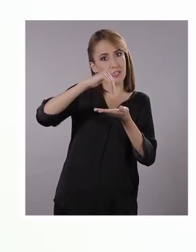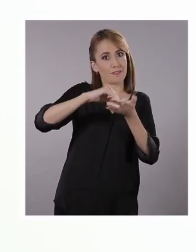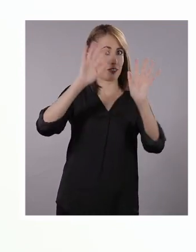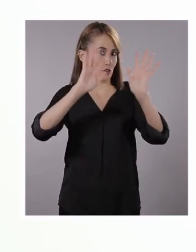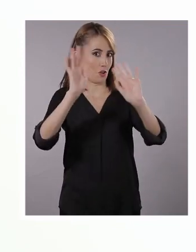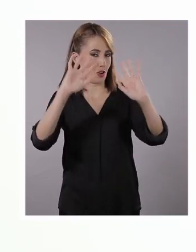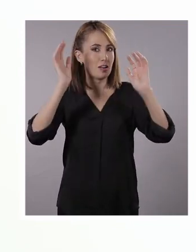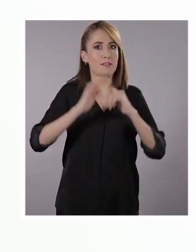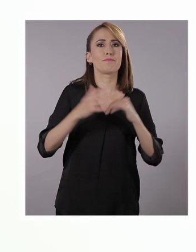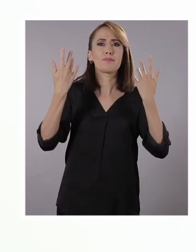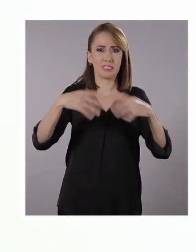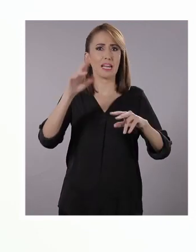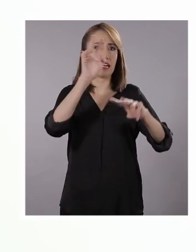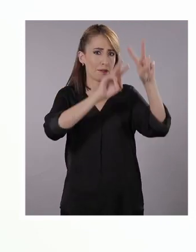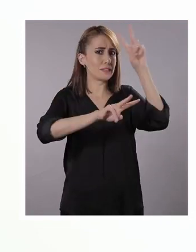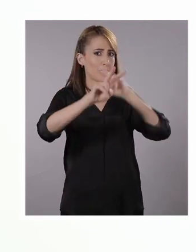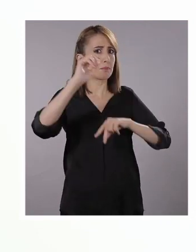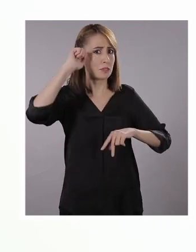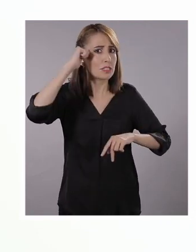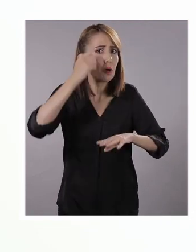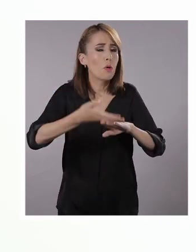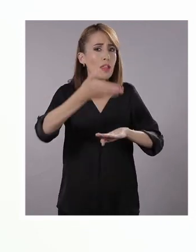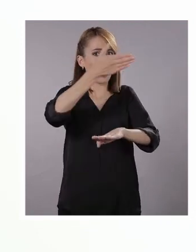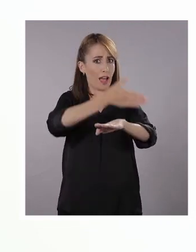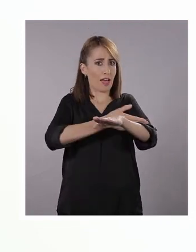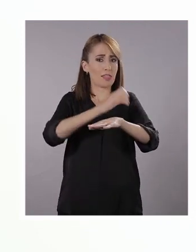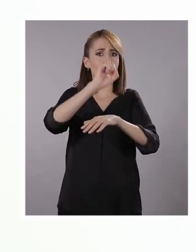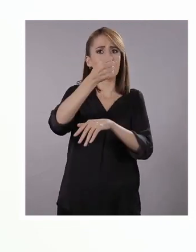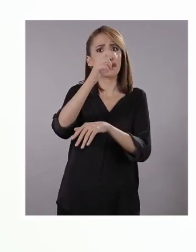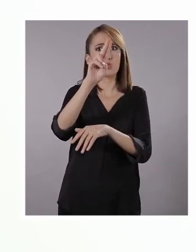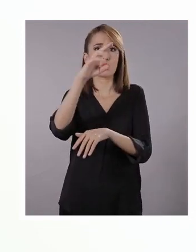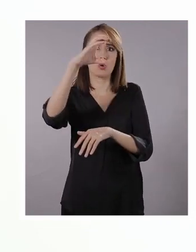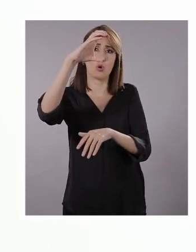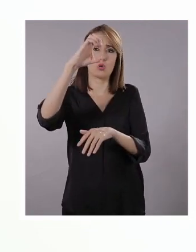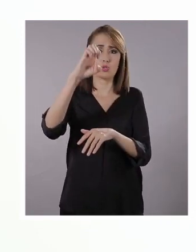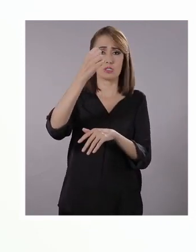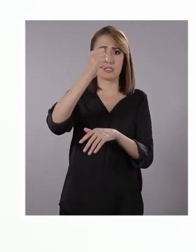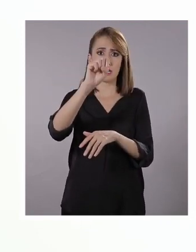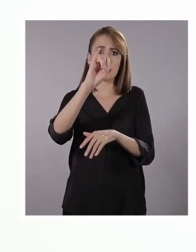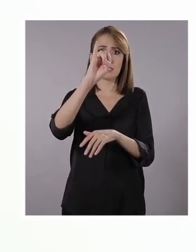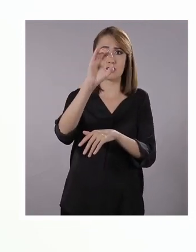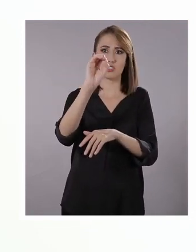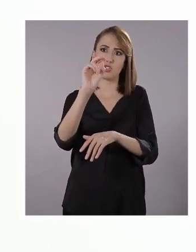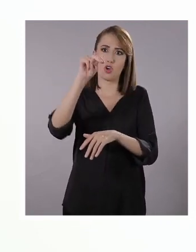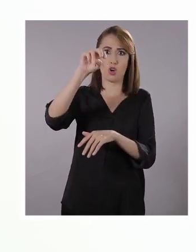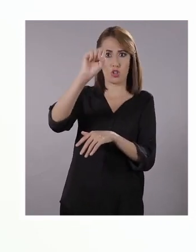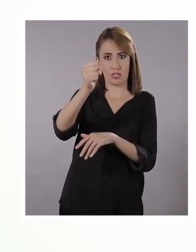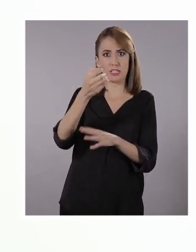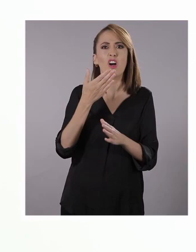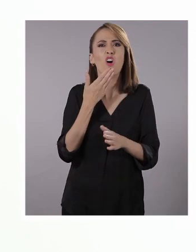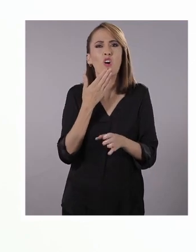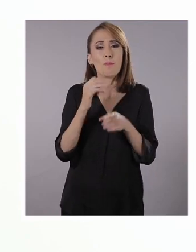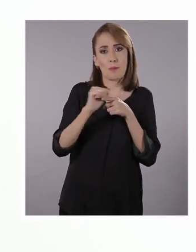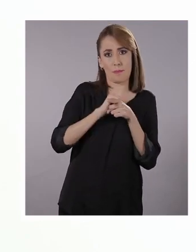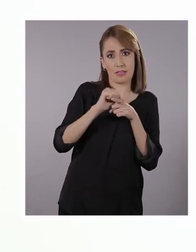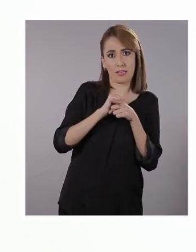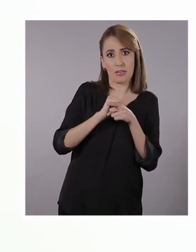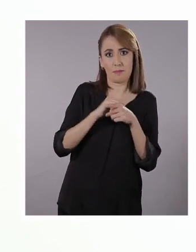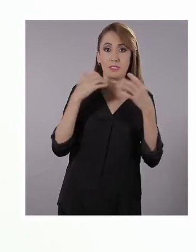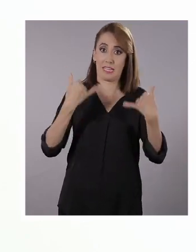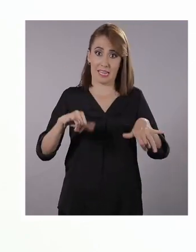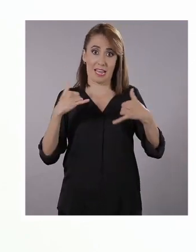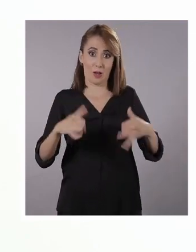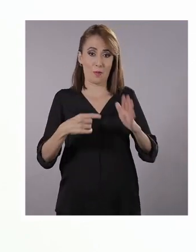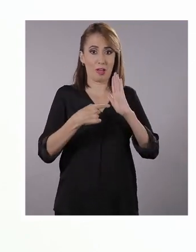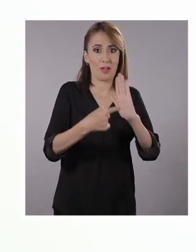vuelta! Sí, ya habíamos revisado lo que son las sucesiones. Y para practicar, He traído un maravilloso juego y traje unos